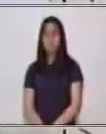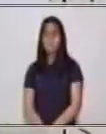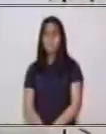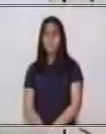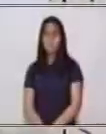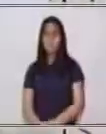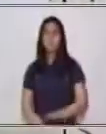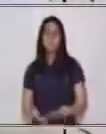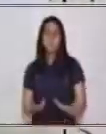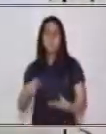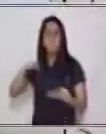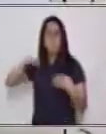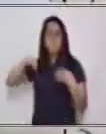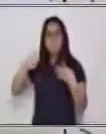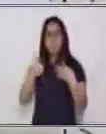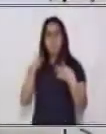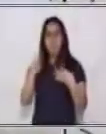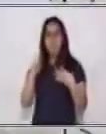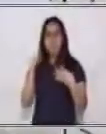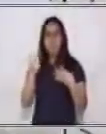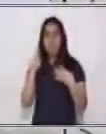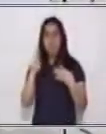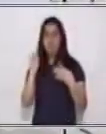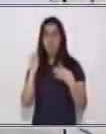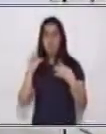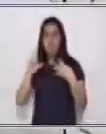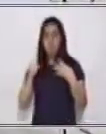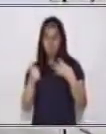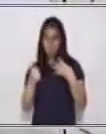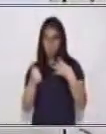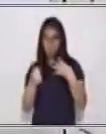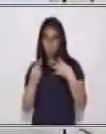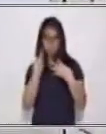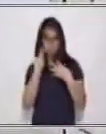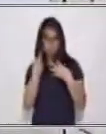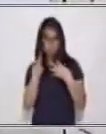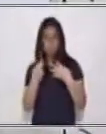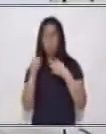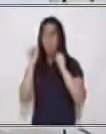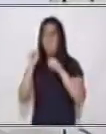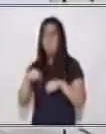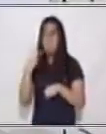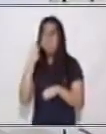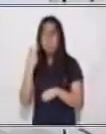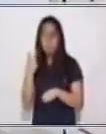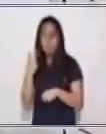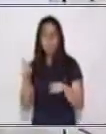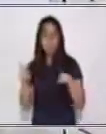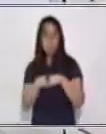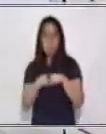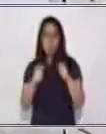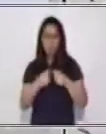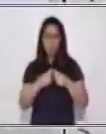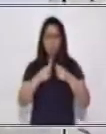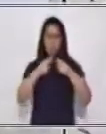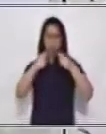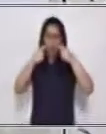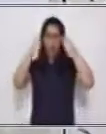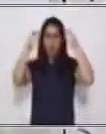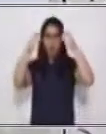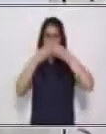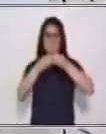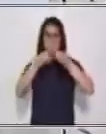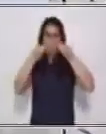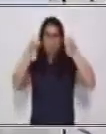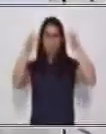la parábola. Observamos que es el mismo plano, pero ahora corta la base.